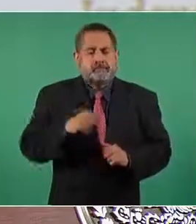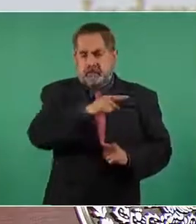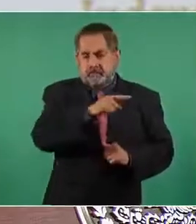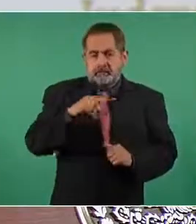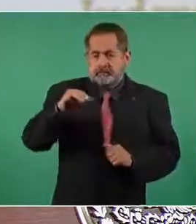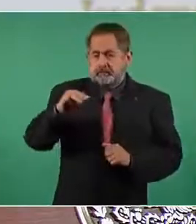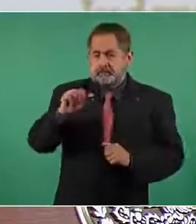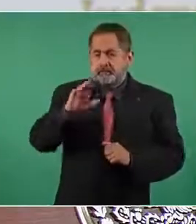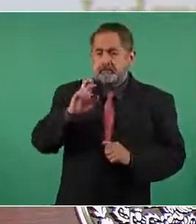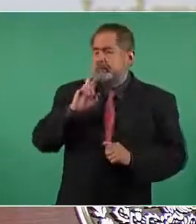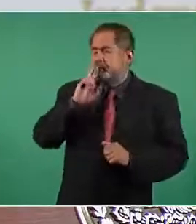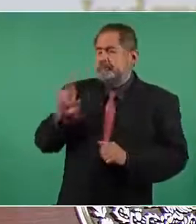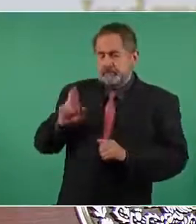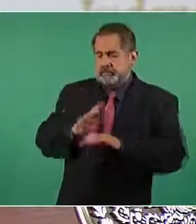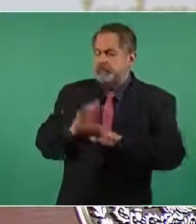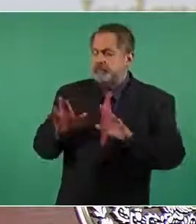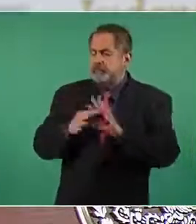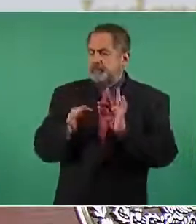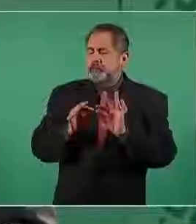respondieron